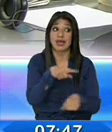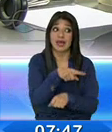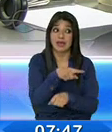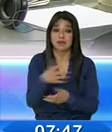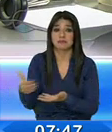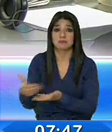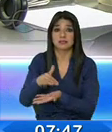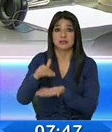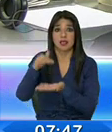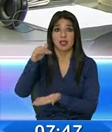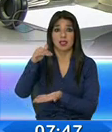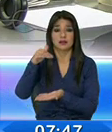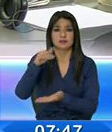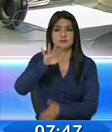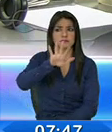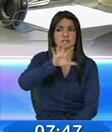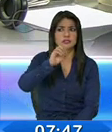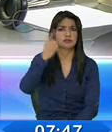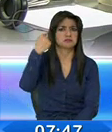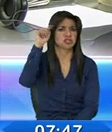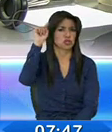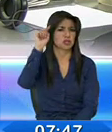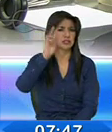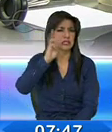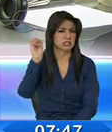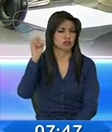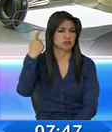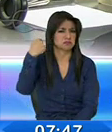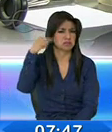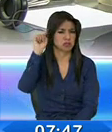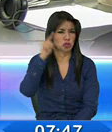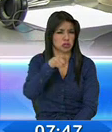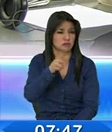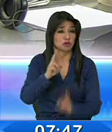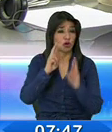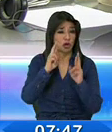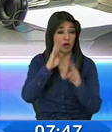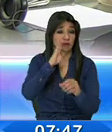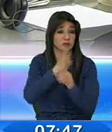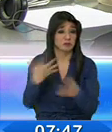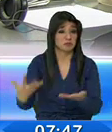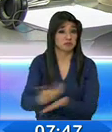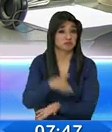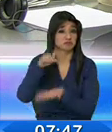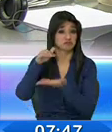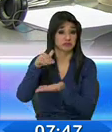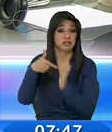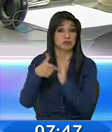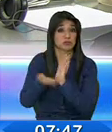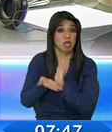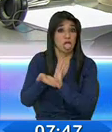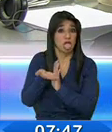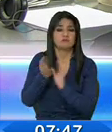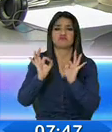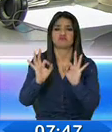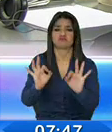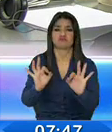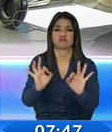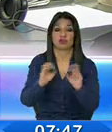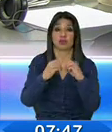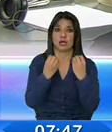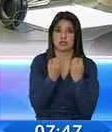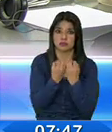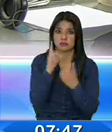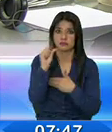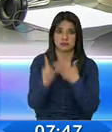con 500 millones un poco más que es lo que se espera obtener en esta reforma ya es bastante para el fondo para que el pobre